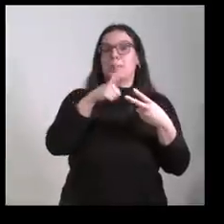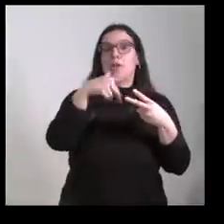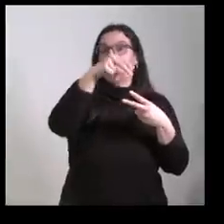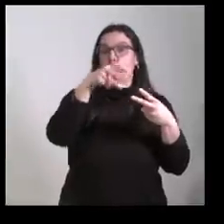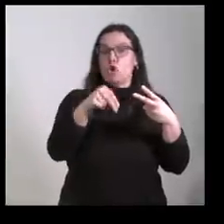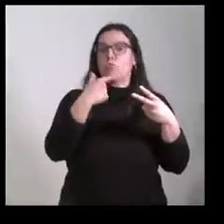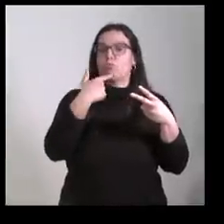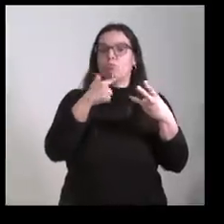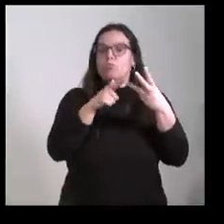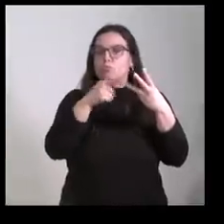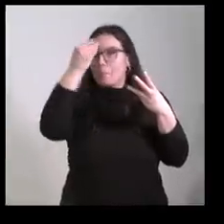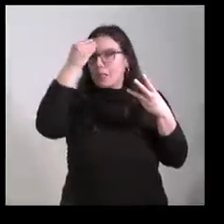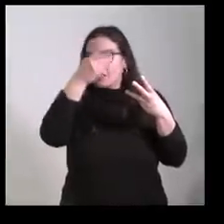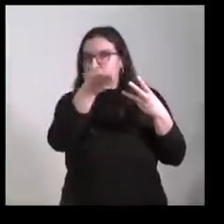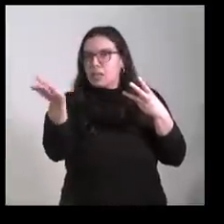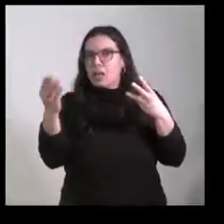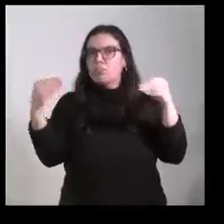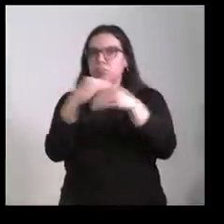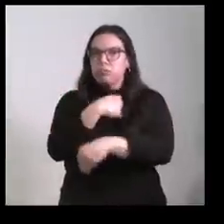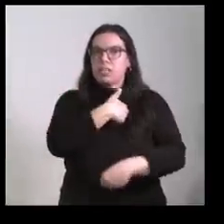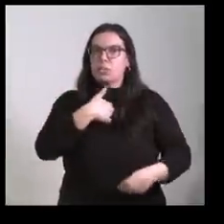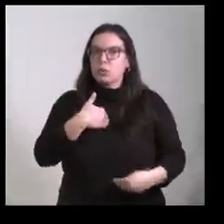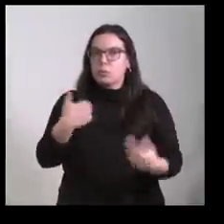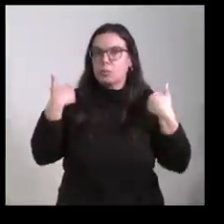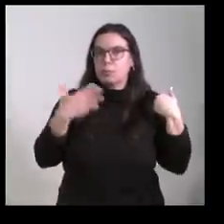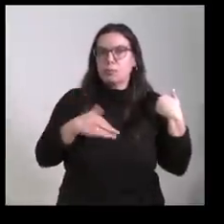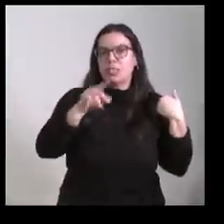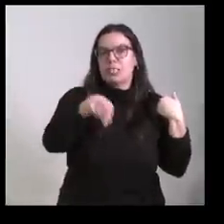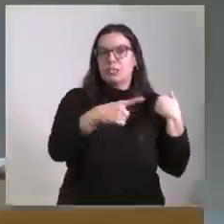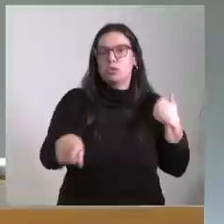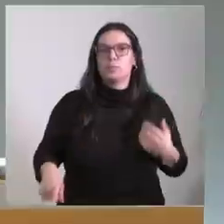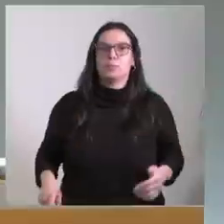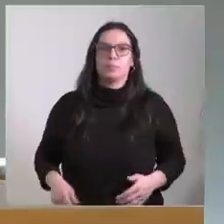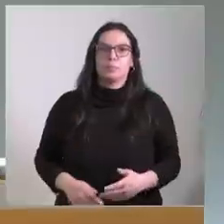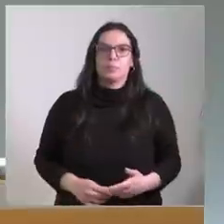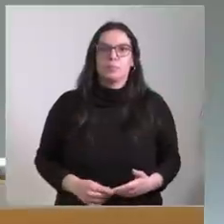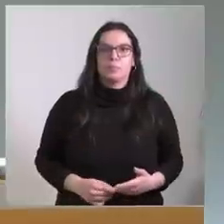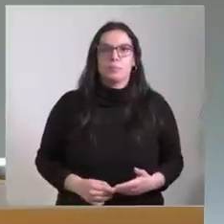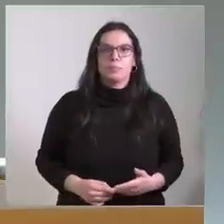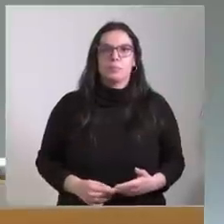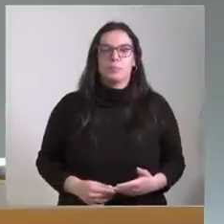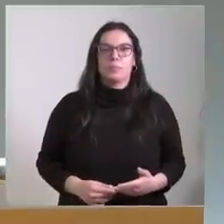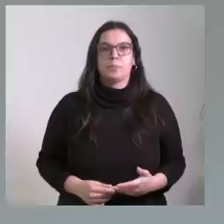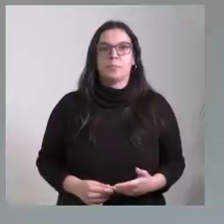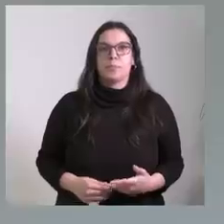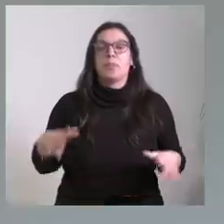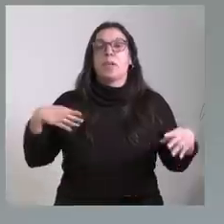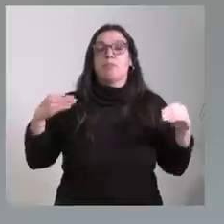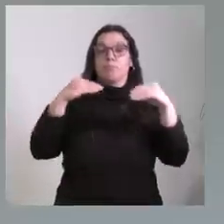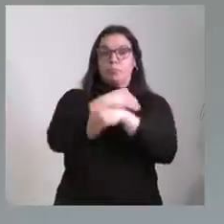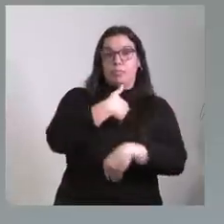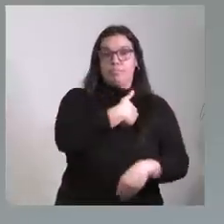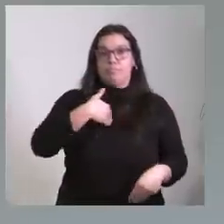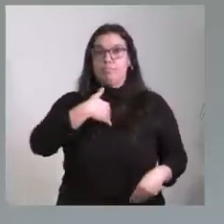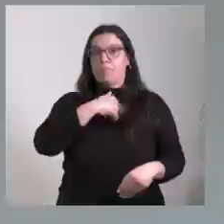si creen que puede haber incompatibilidad de responsabilidades pues la incompatibilidad la